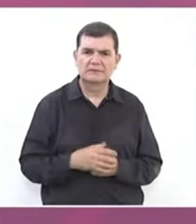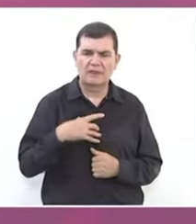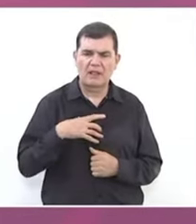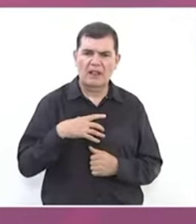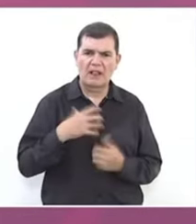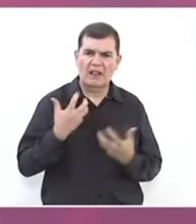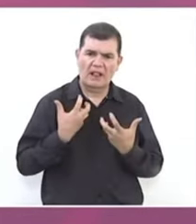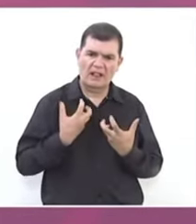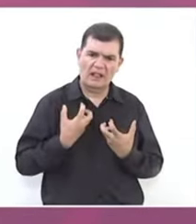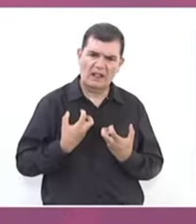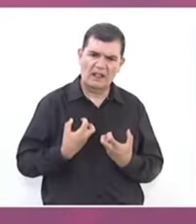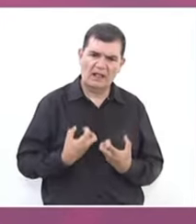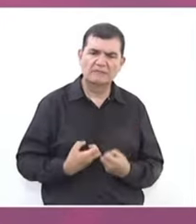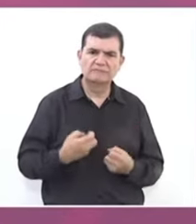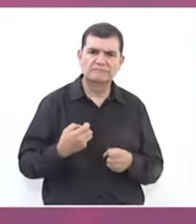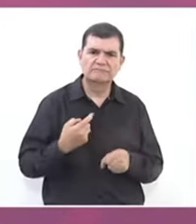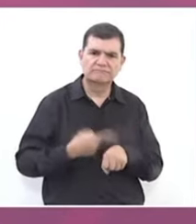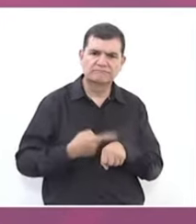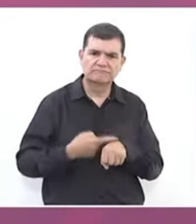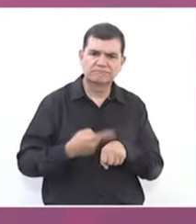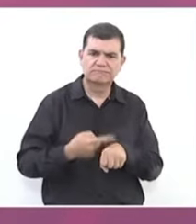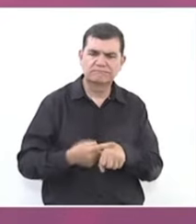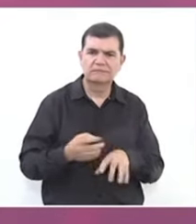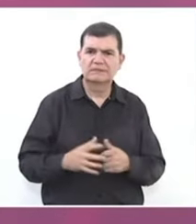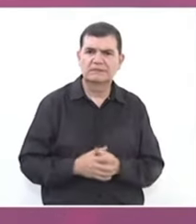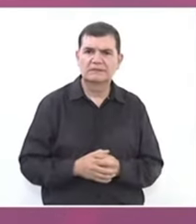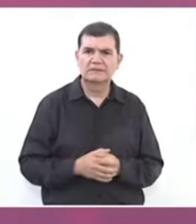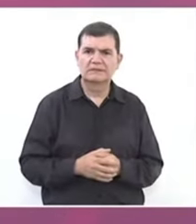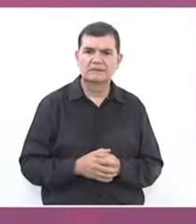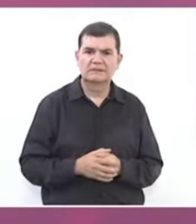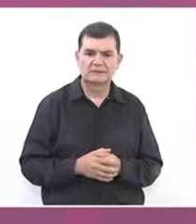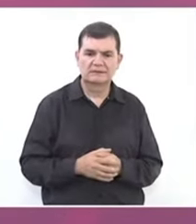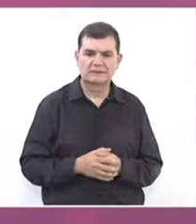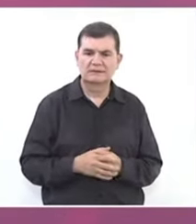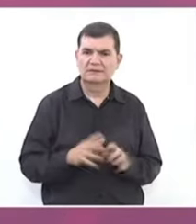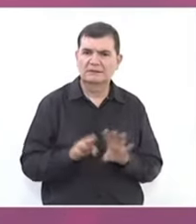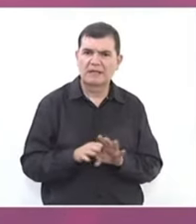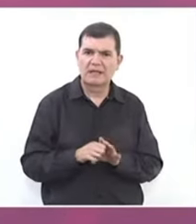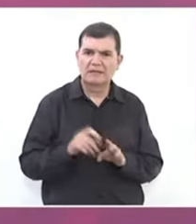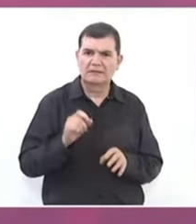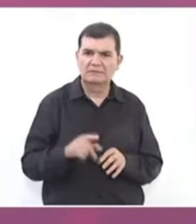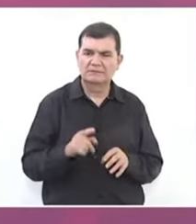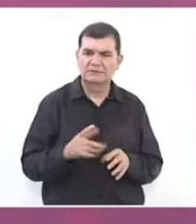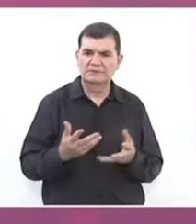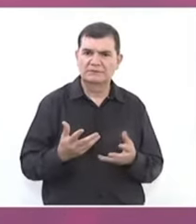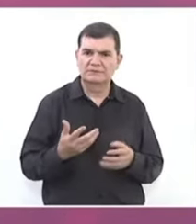deteriorando, la carrocería ya no es la misma,